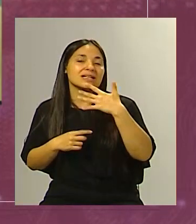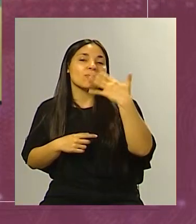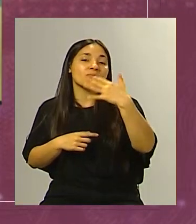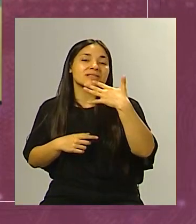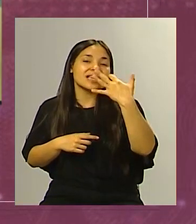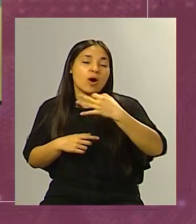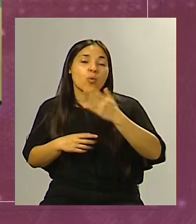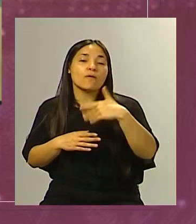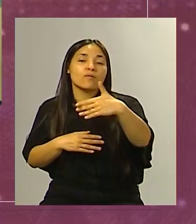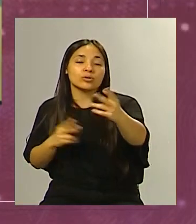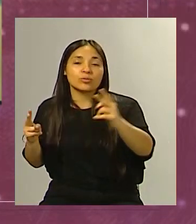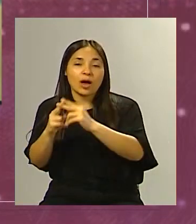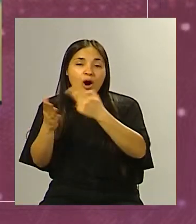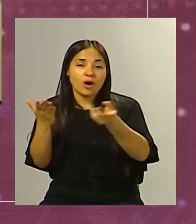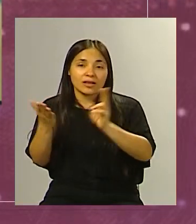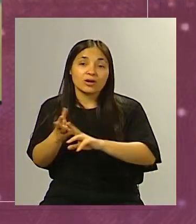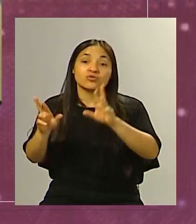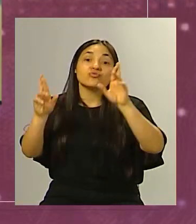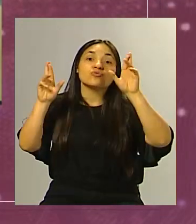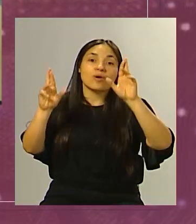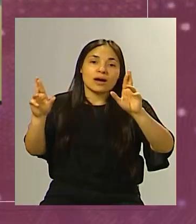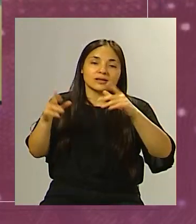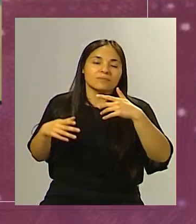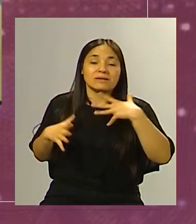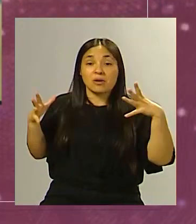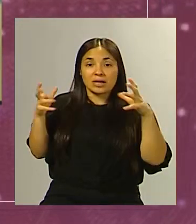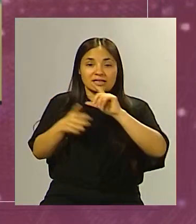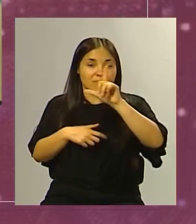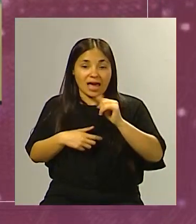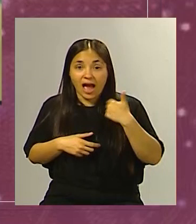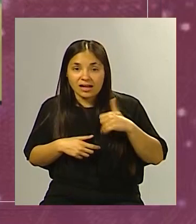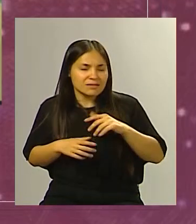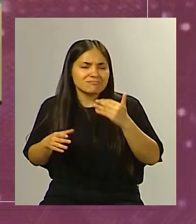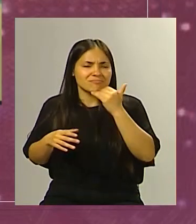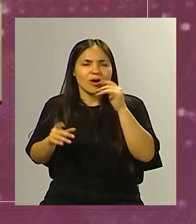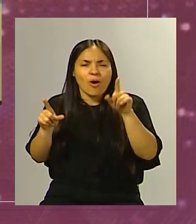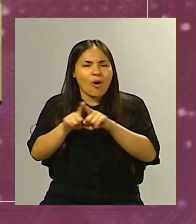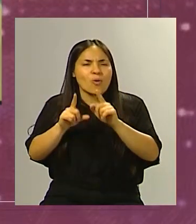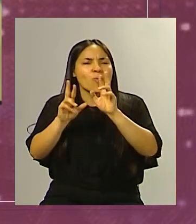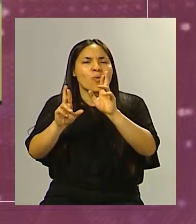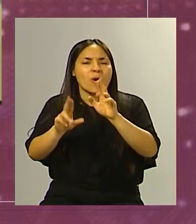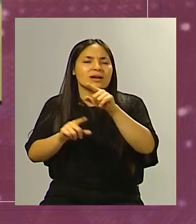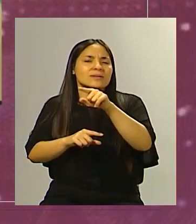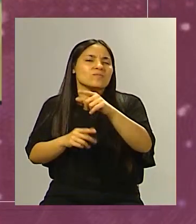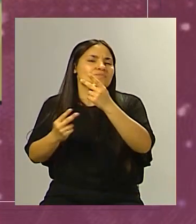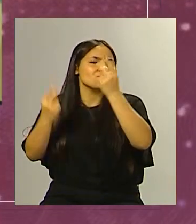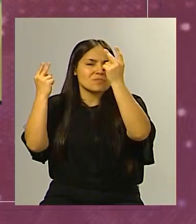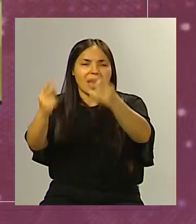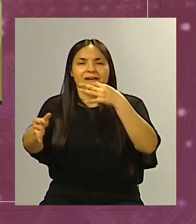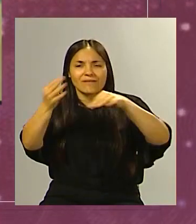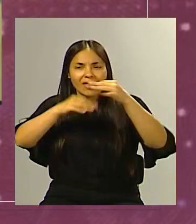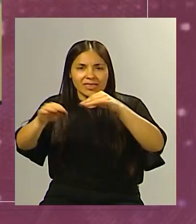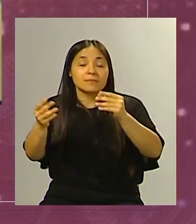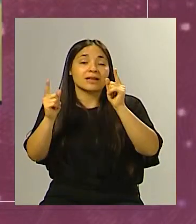hacer. Y mucho éxito, ¿no? Que a pesar de la crisis puedan seguir vendiendo viajes de egresados ustedes y que los chicos puedan seguir disfrutando de esa posibilidad.